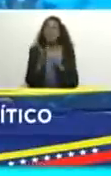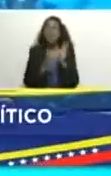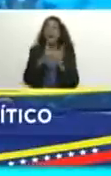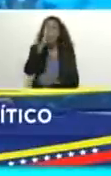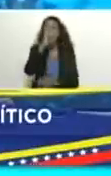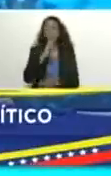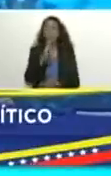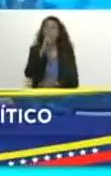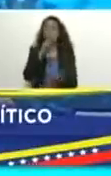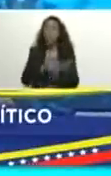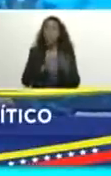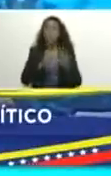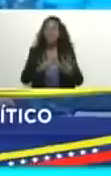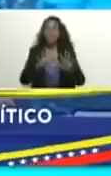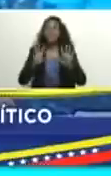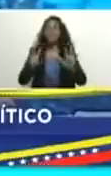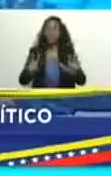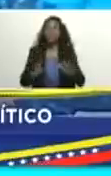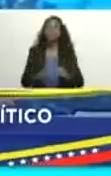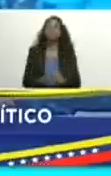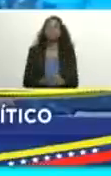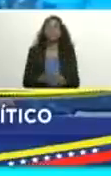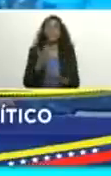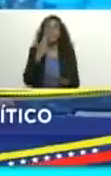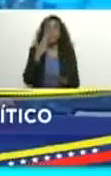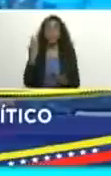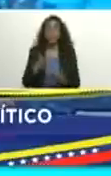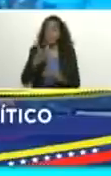abril del año 2019.